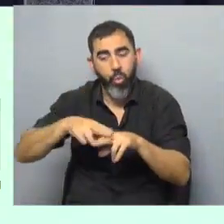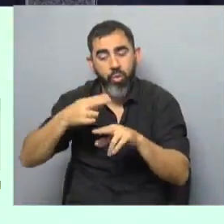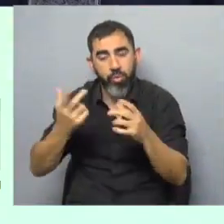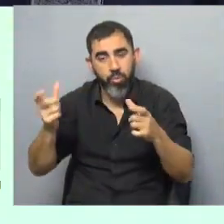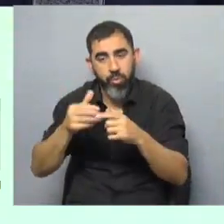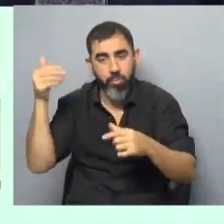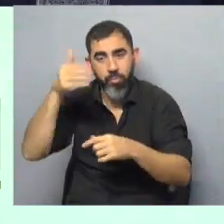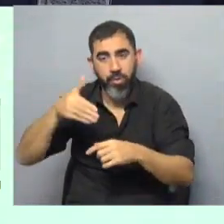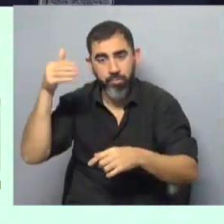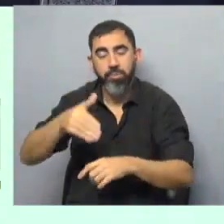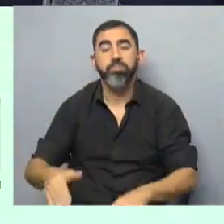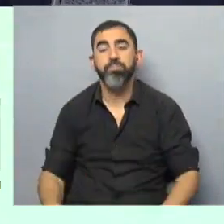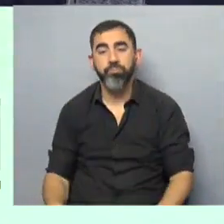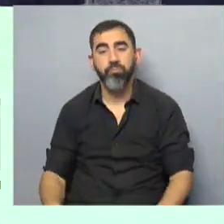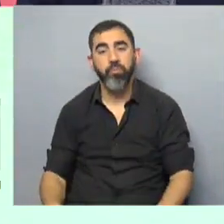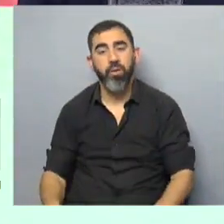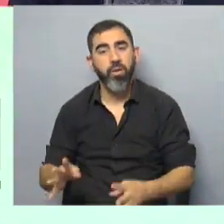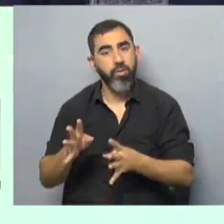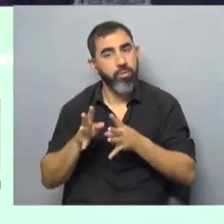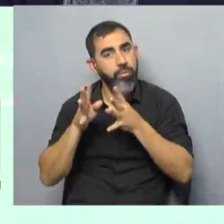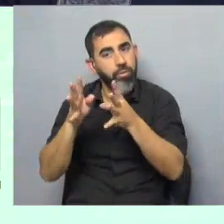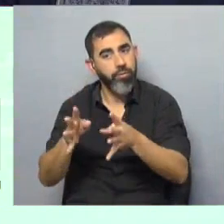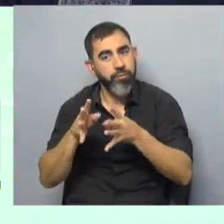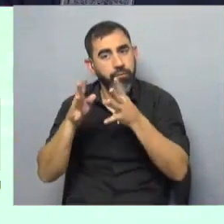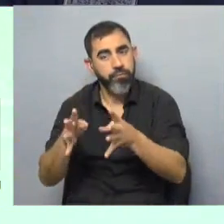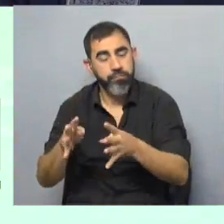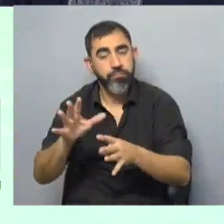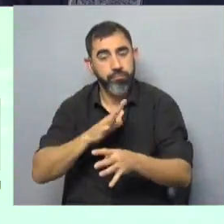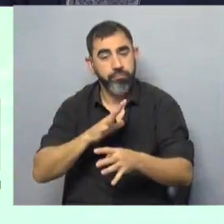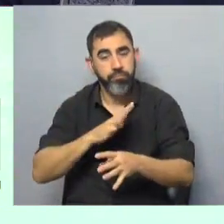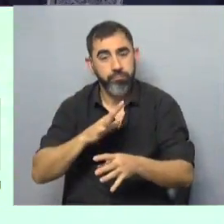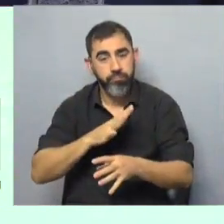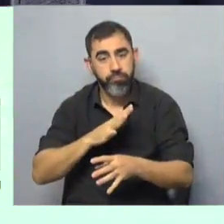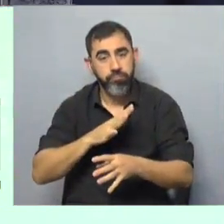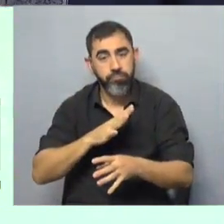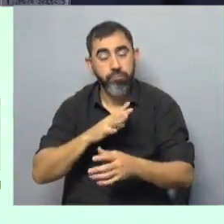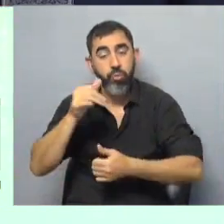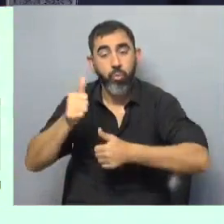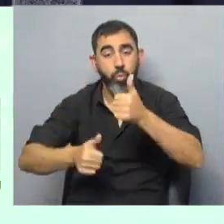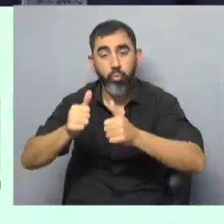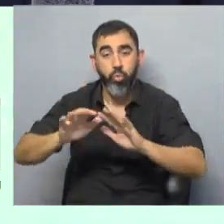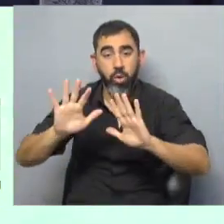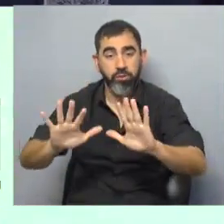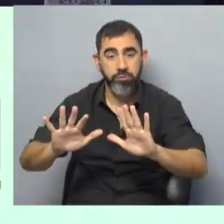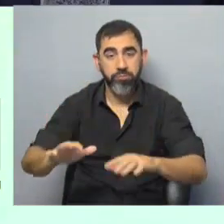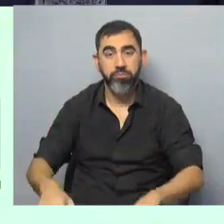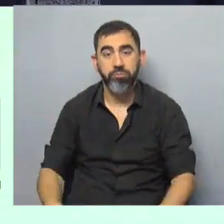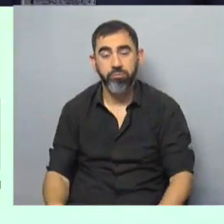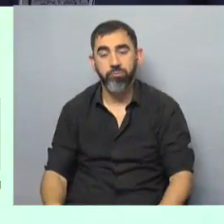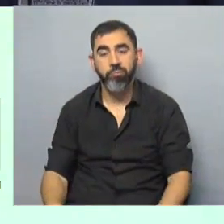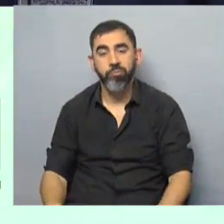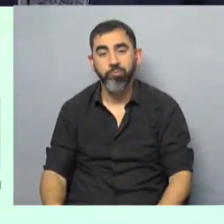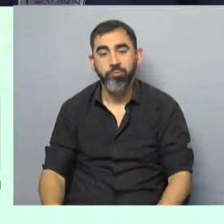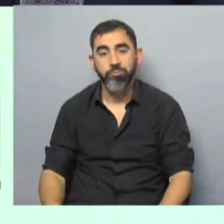poder participar. Desafío cuando se aparece un concurso de este tipo. No hay muchos, ¿no?,